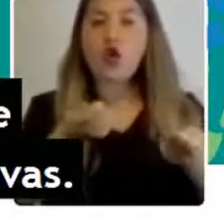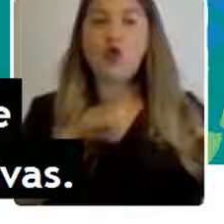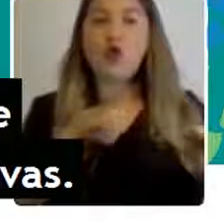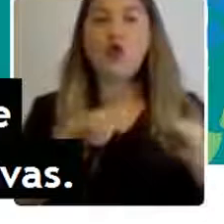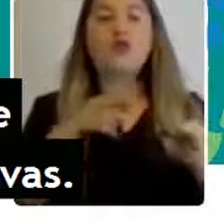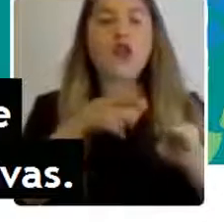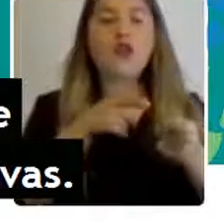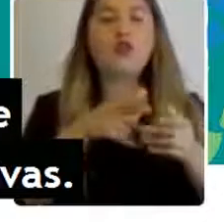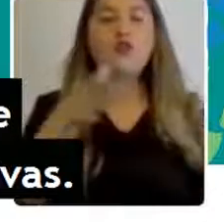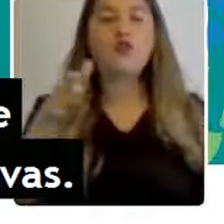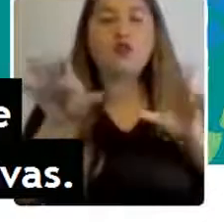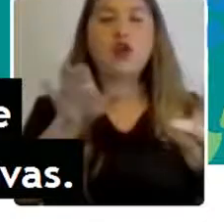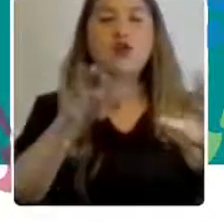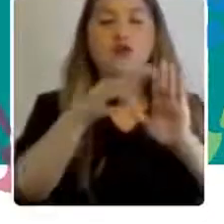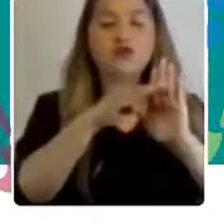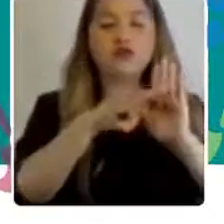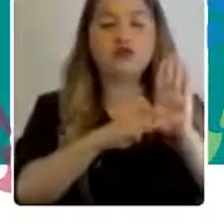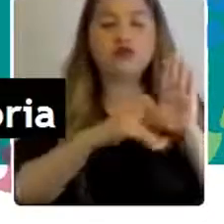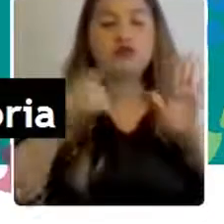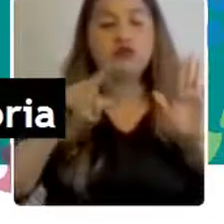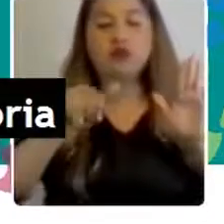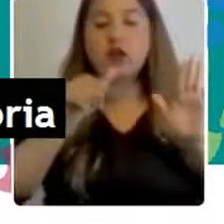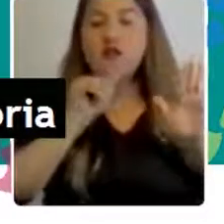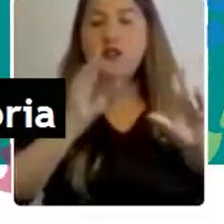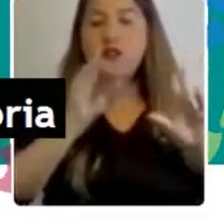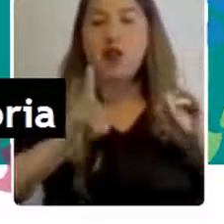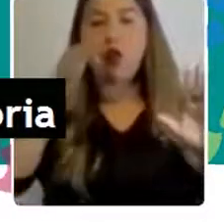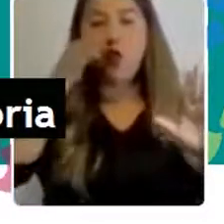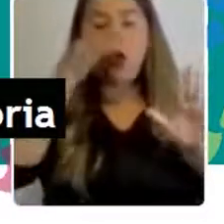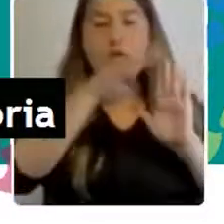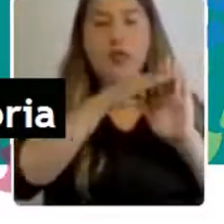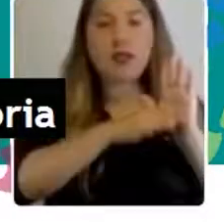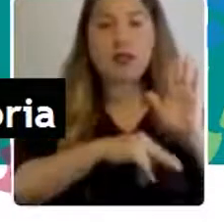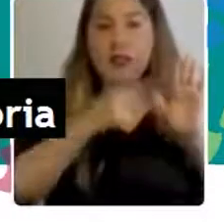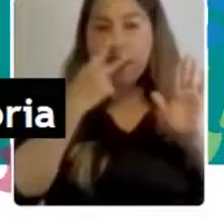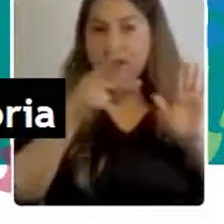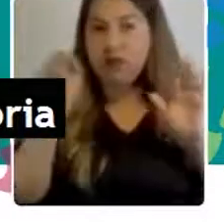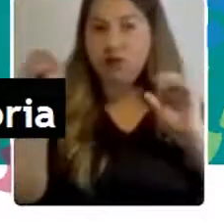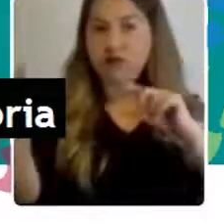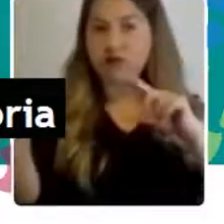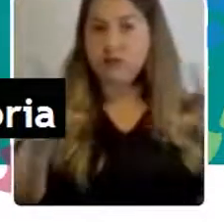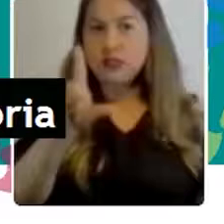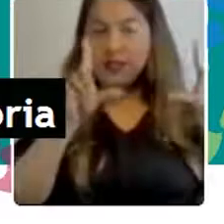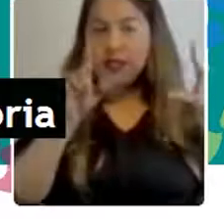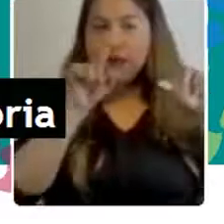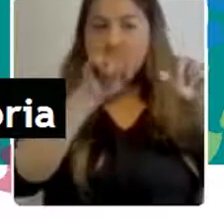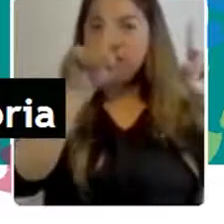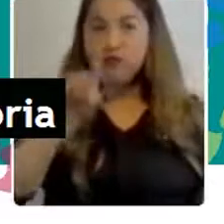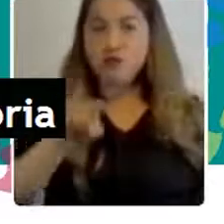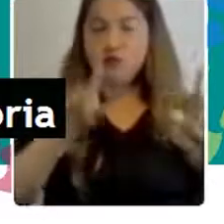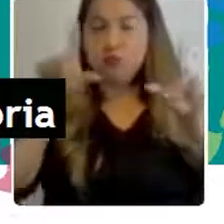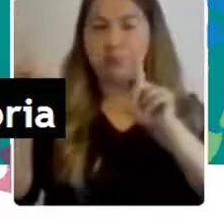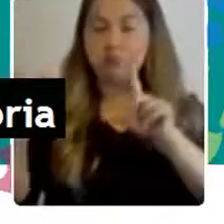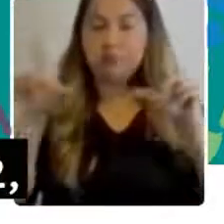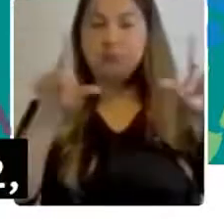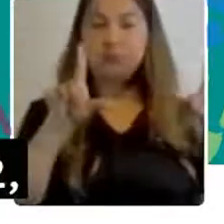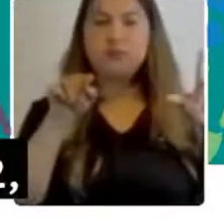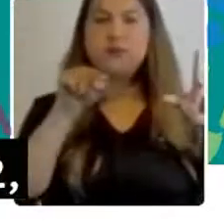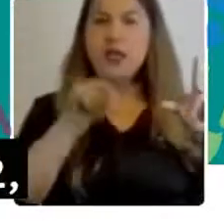podemos ver en las siguientes dos diapositivas. Efectivamente, la aceleración regulatoria ha crecido en los últimos